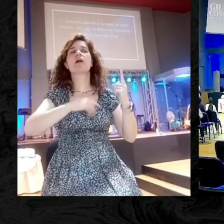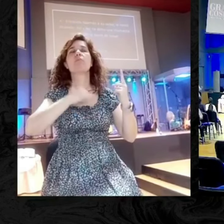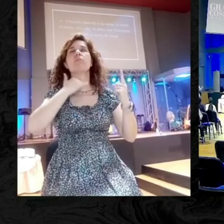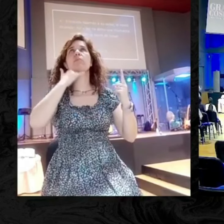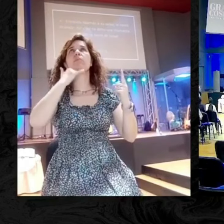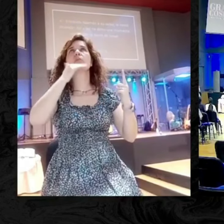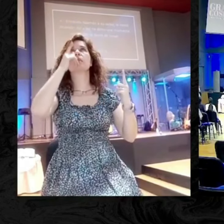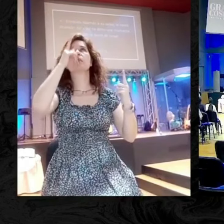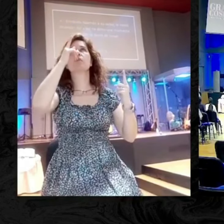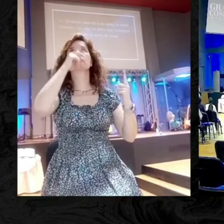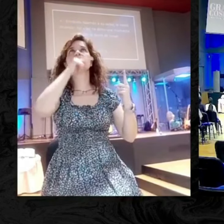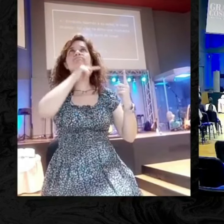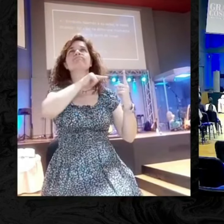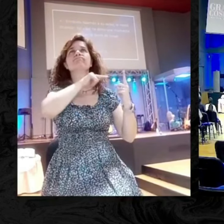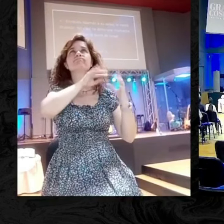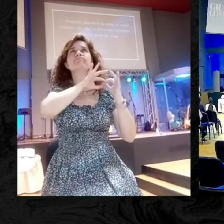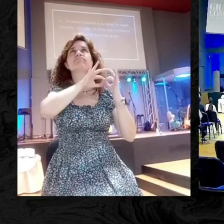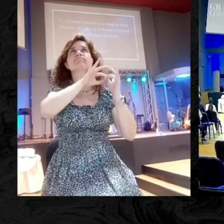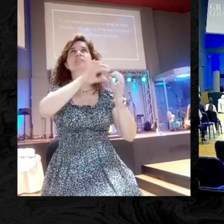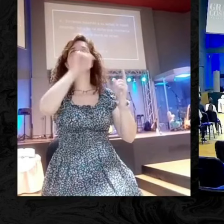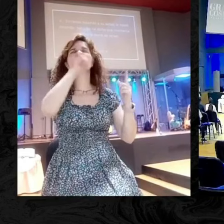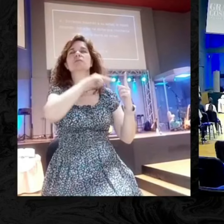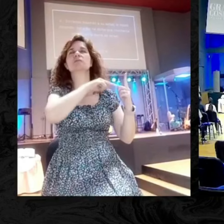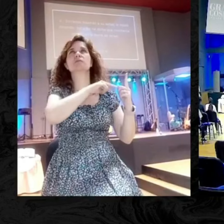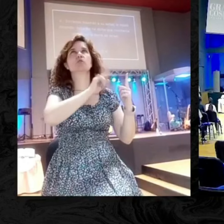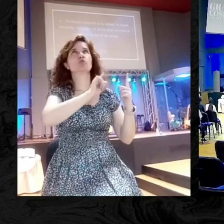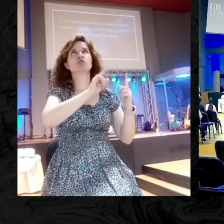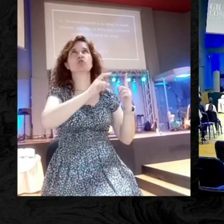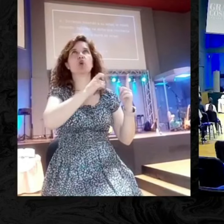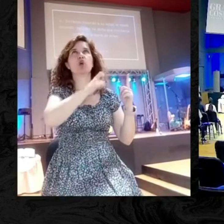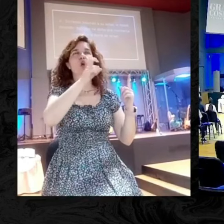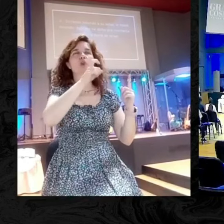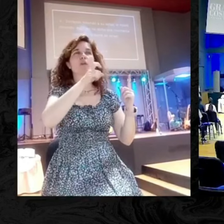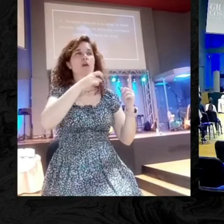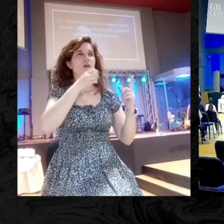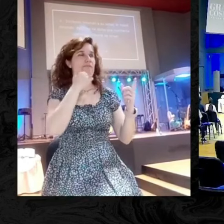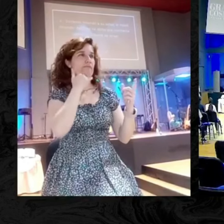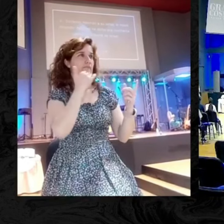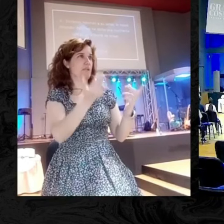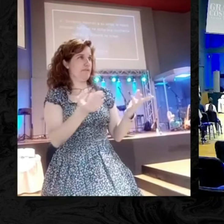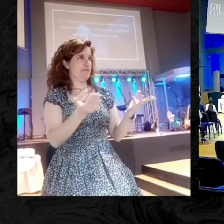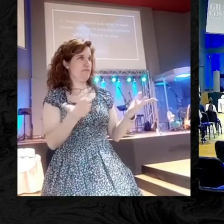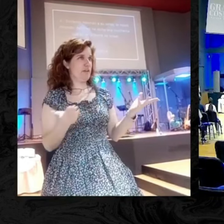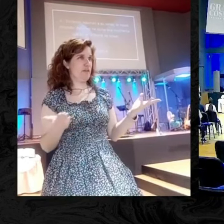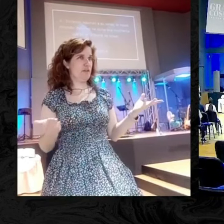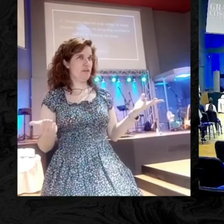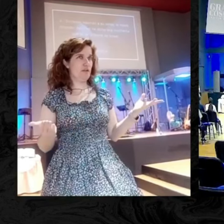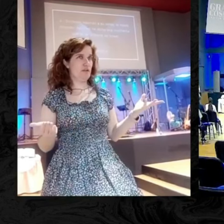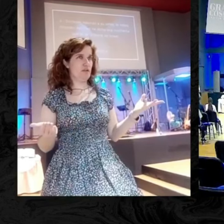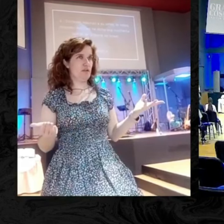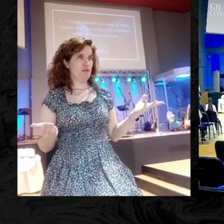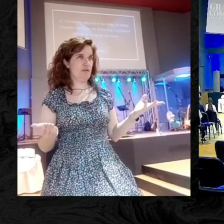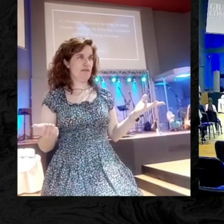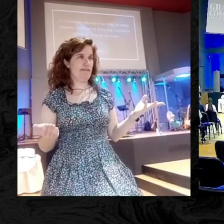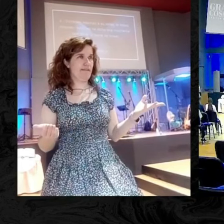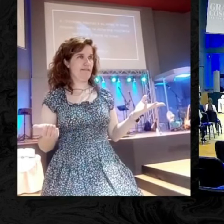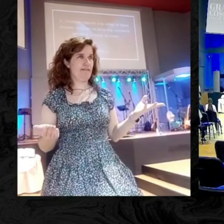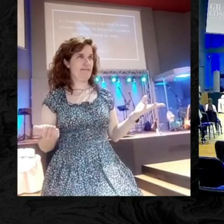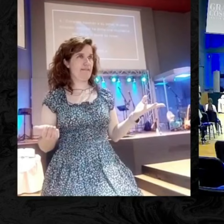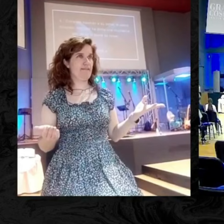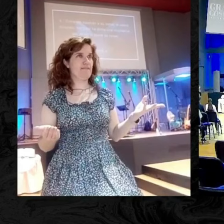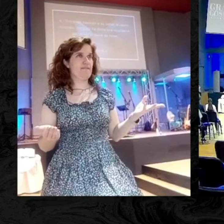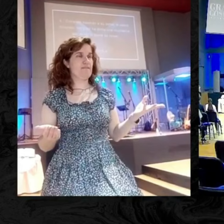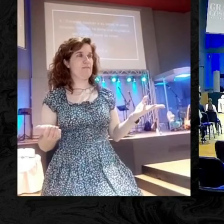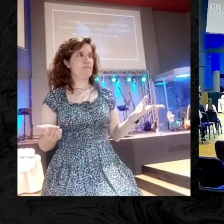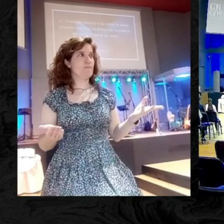tratar de concentrar tu mente en el señor porque es muy difícil yo lo he conseguido eh